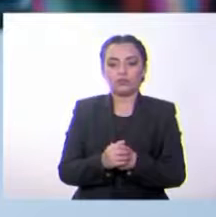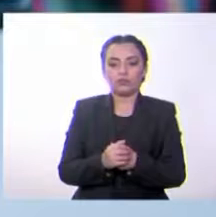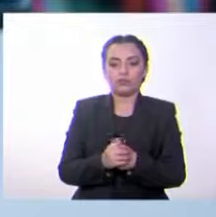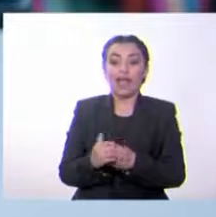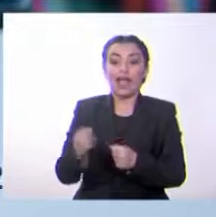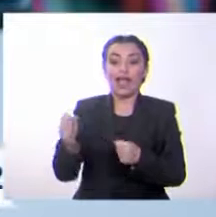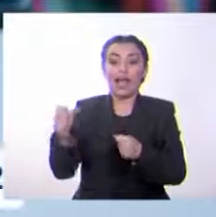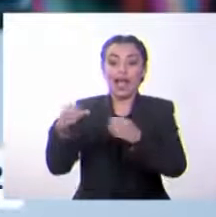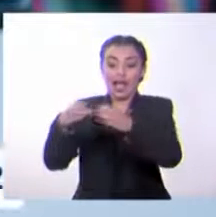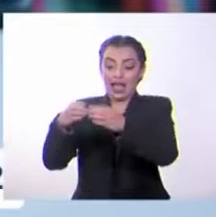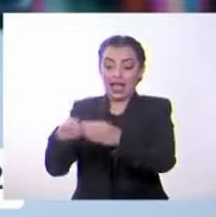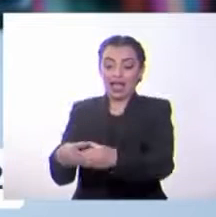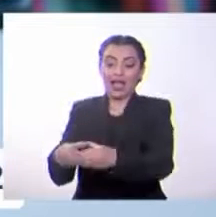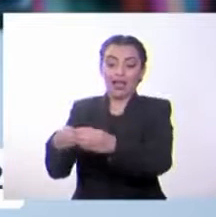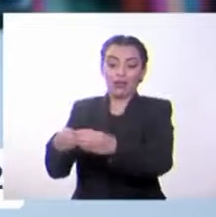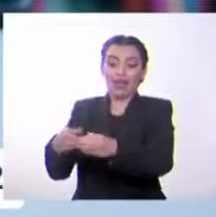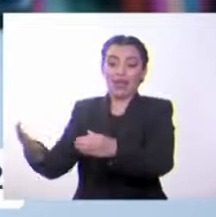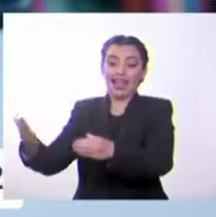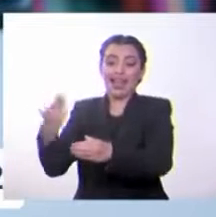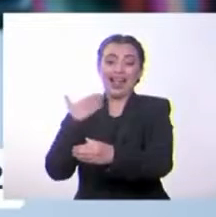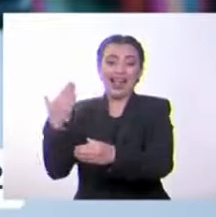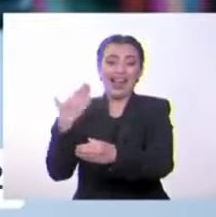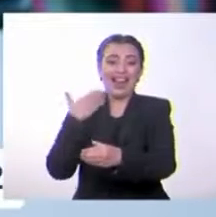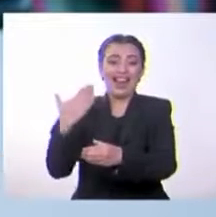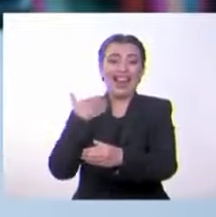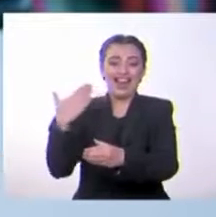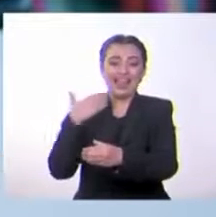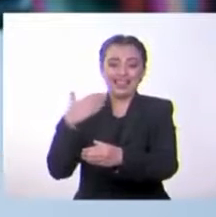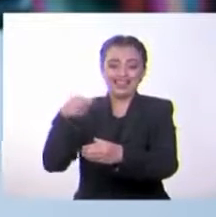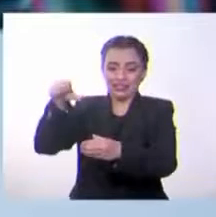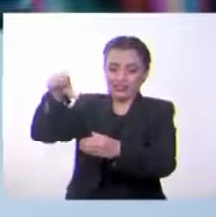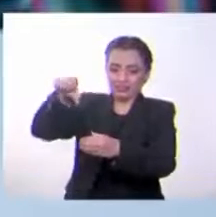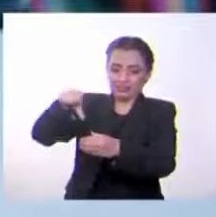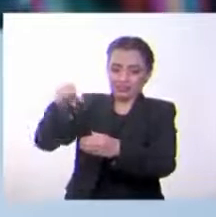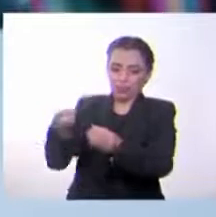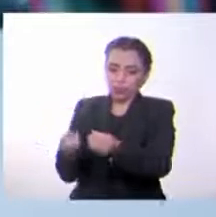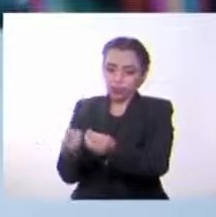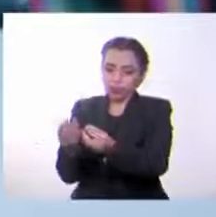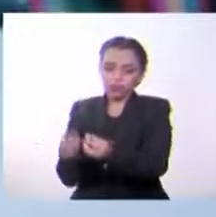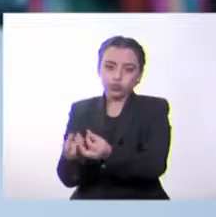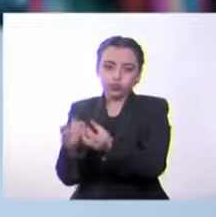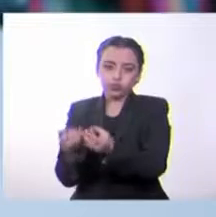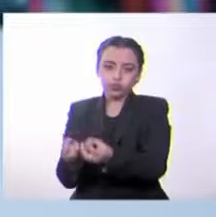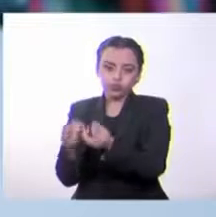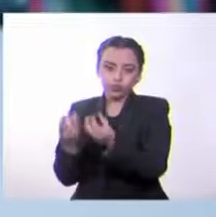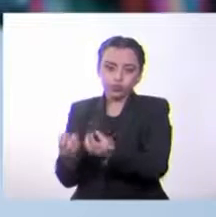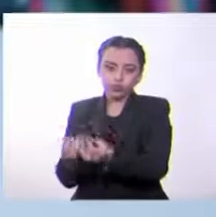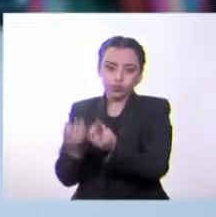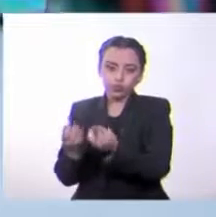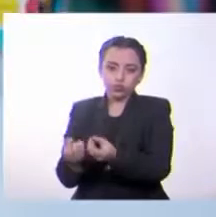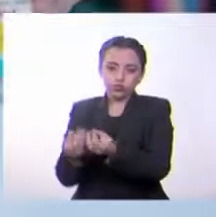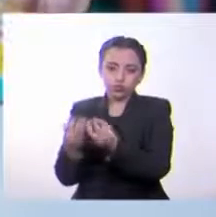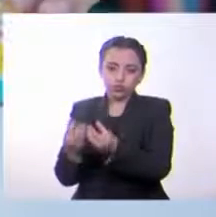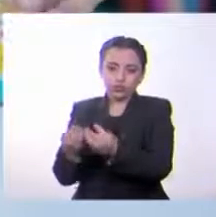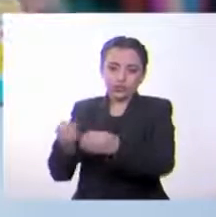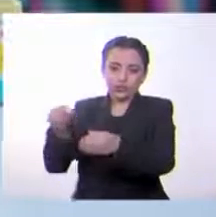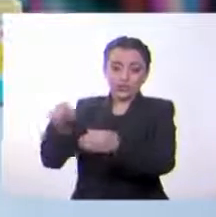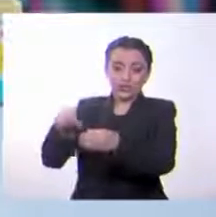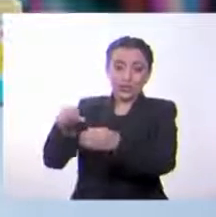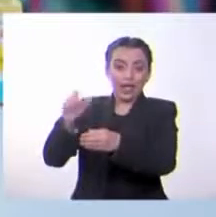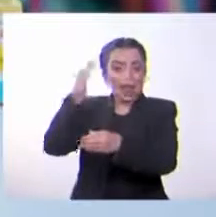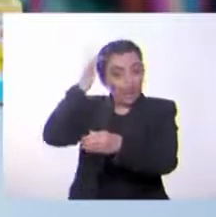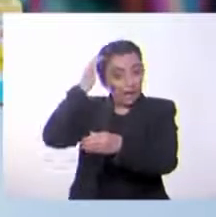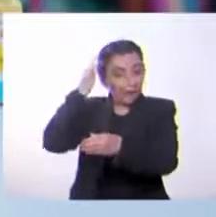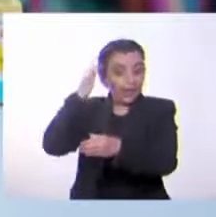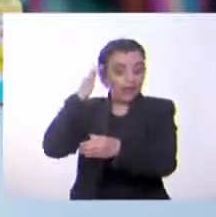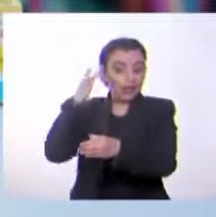a poner un poco de uno de los colorantes. Vamos a poner en este caso amarillo. Ahí nos indica que está